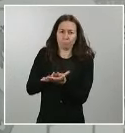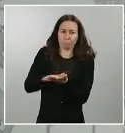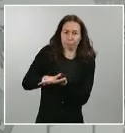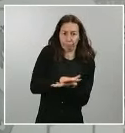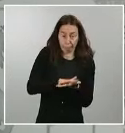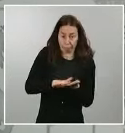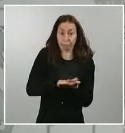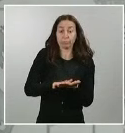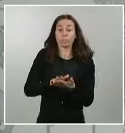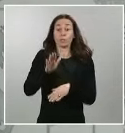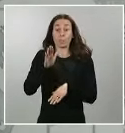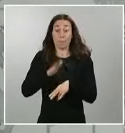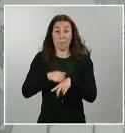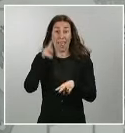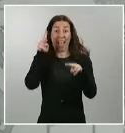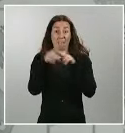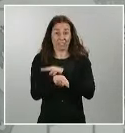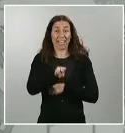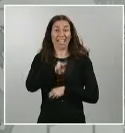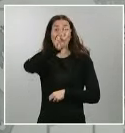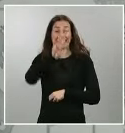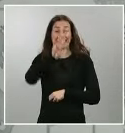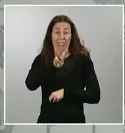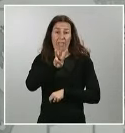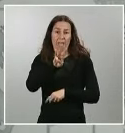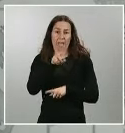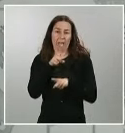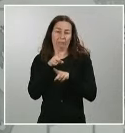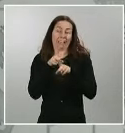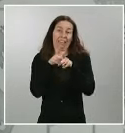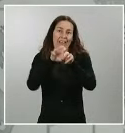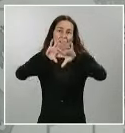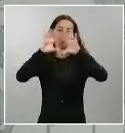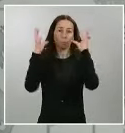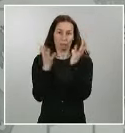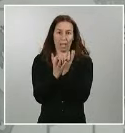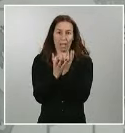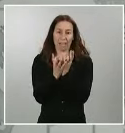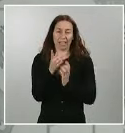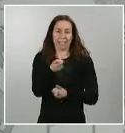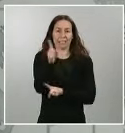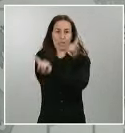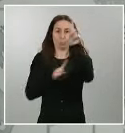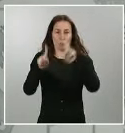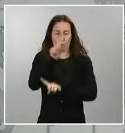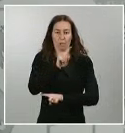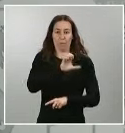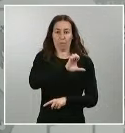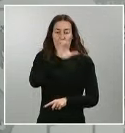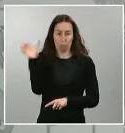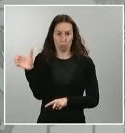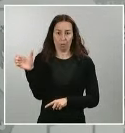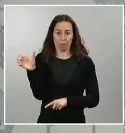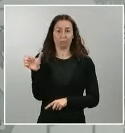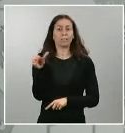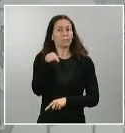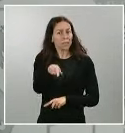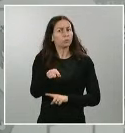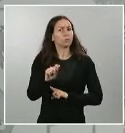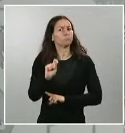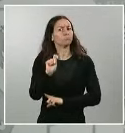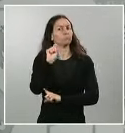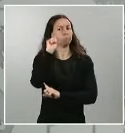guerra mundial es el germen histórico de la Unión Europea. Y ha tenido éxito en ese empeño en sus casi